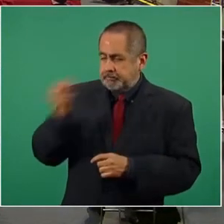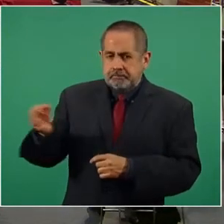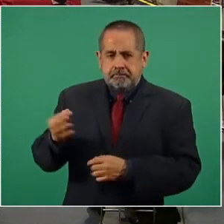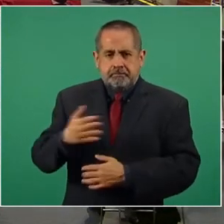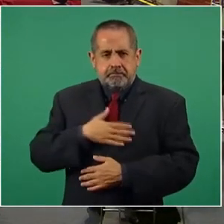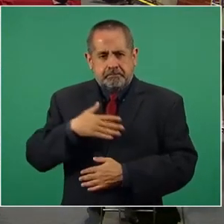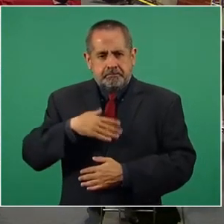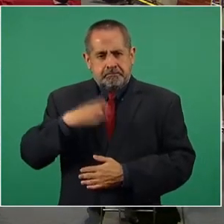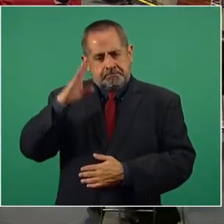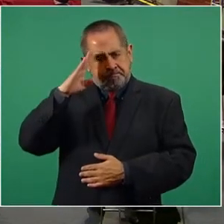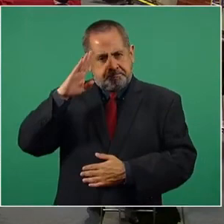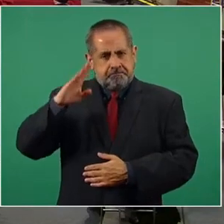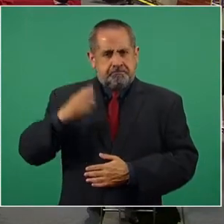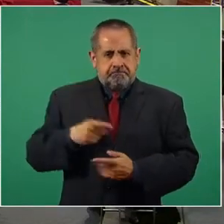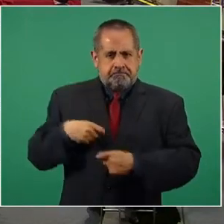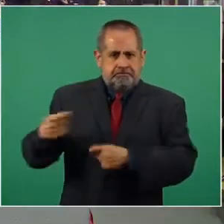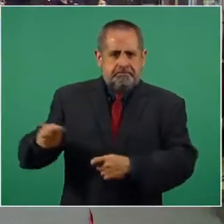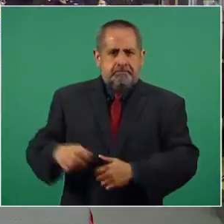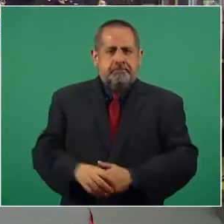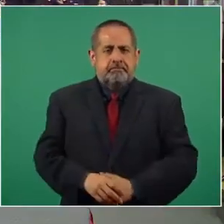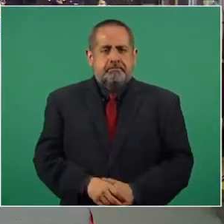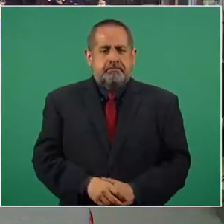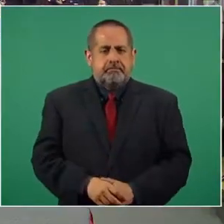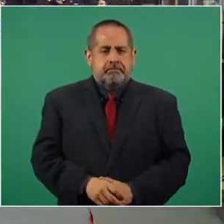a mi general.